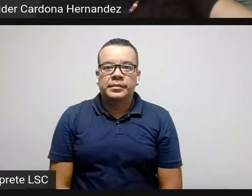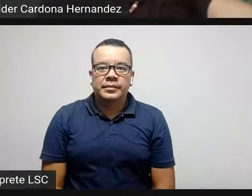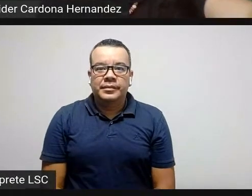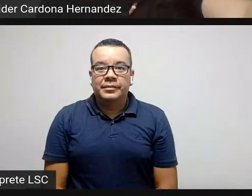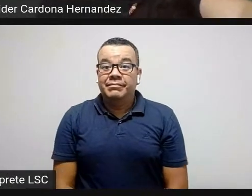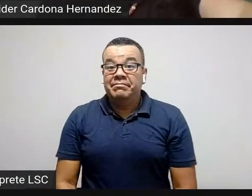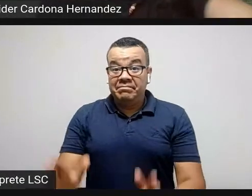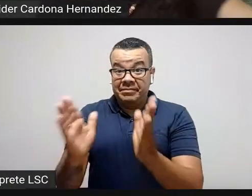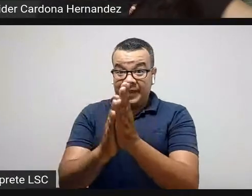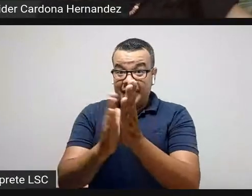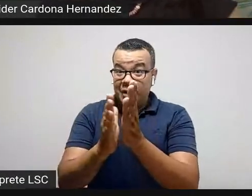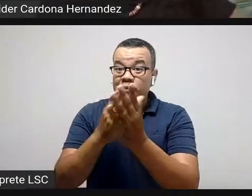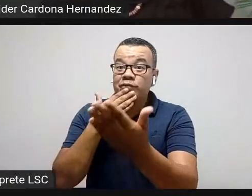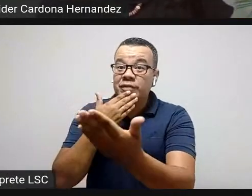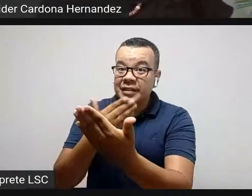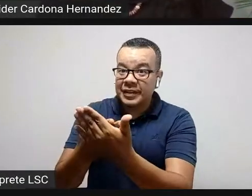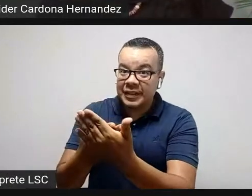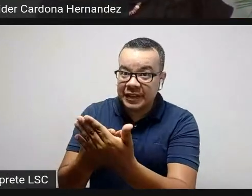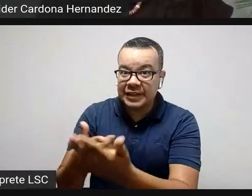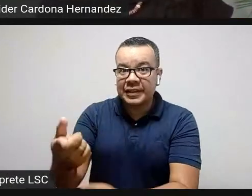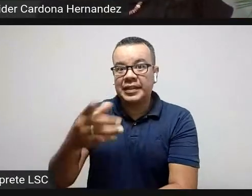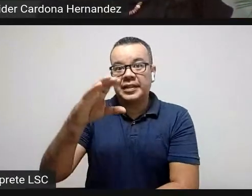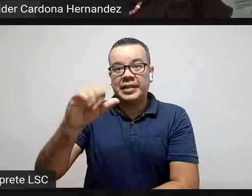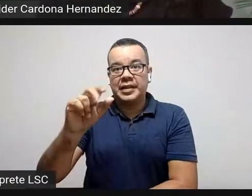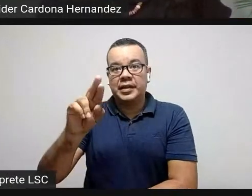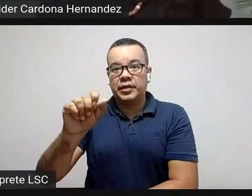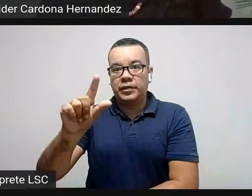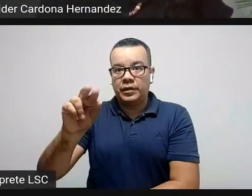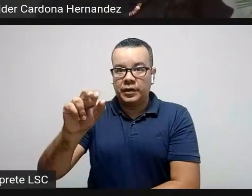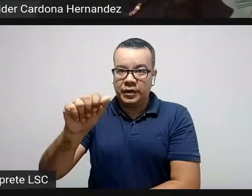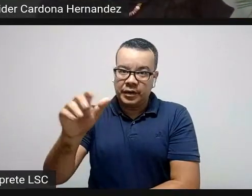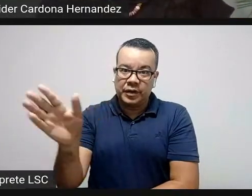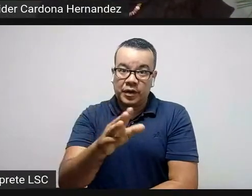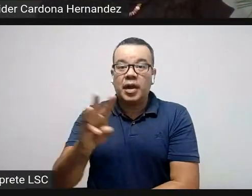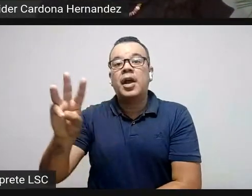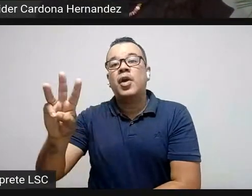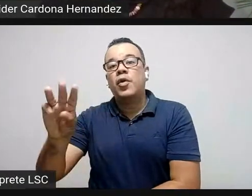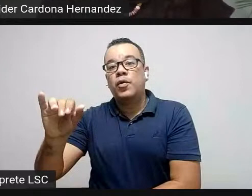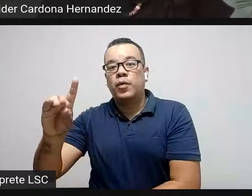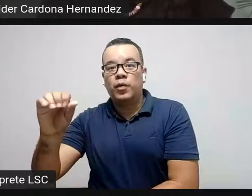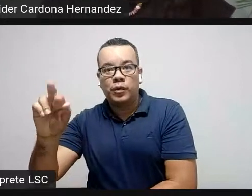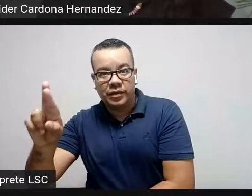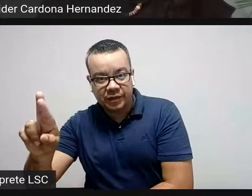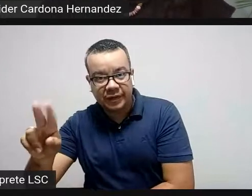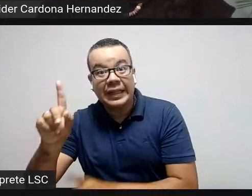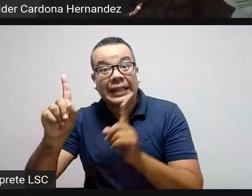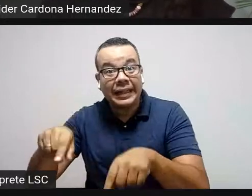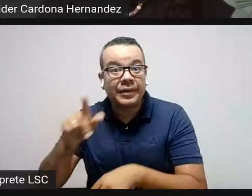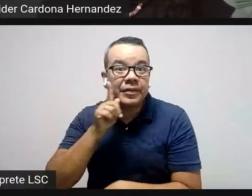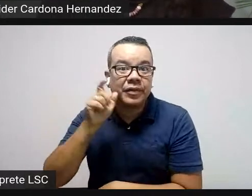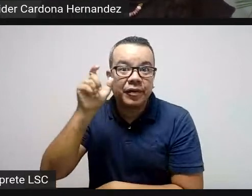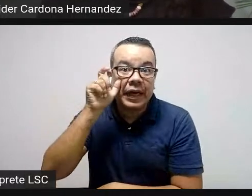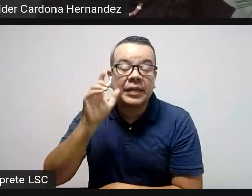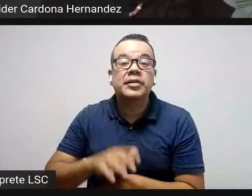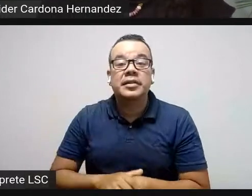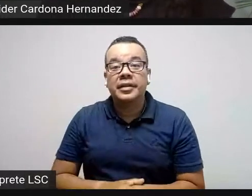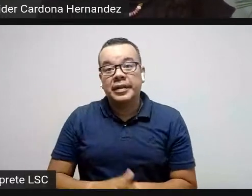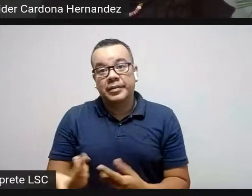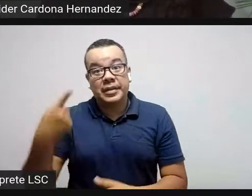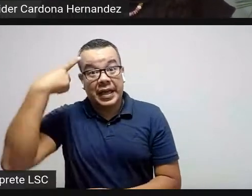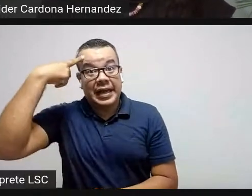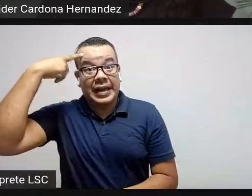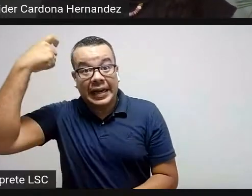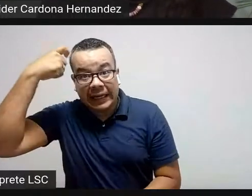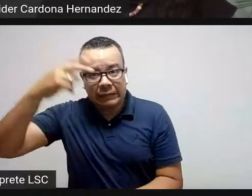Bravo, muchas gracias Carolina, muchas gracias Wider. Gracias también a Fabián por tener este reto de